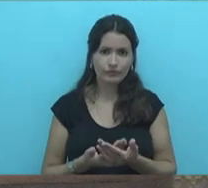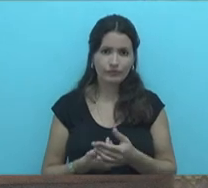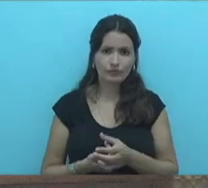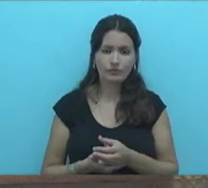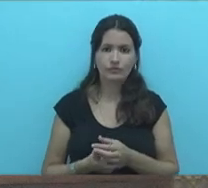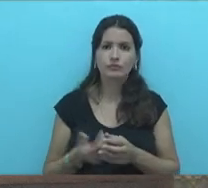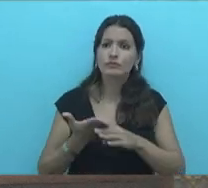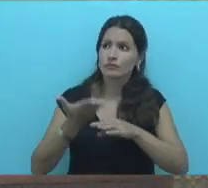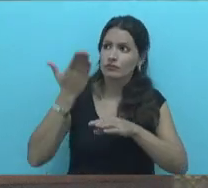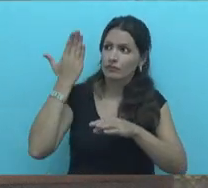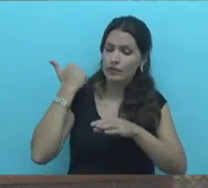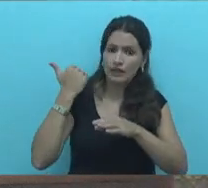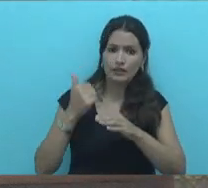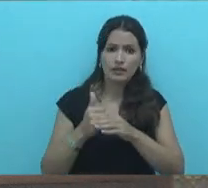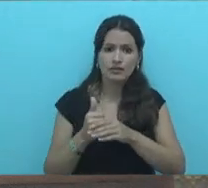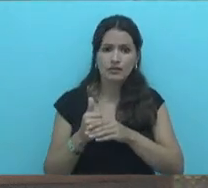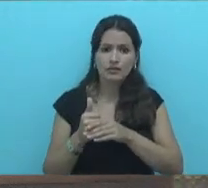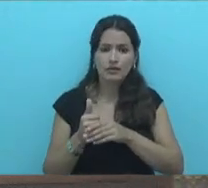aquel momento eran botas,